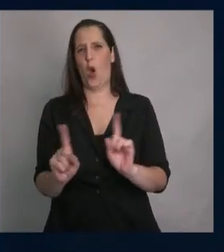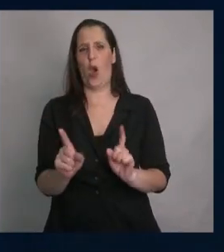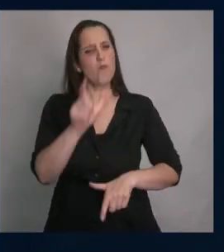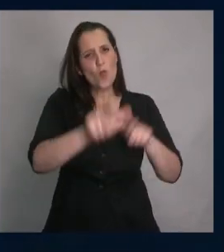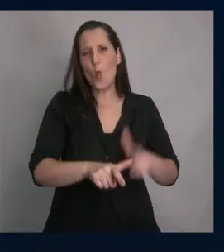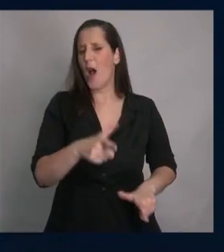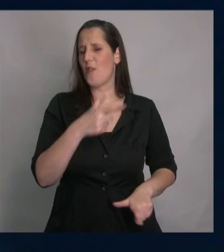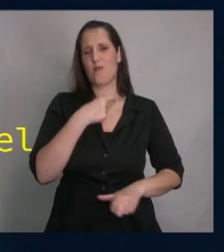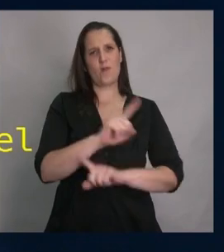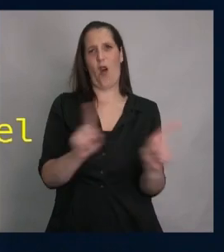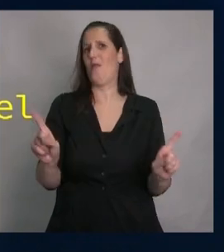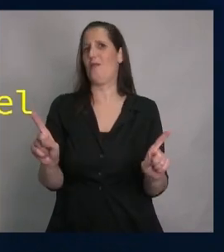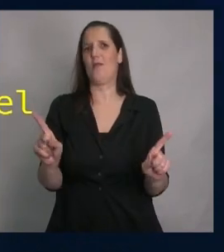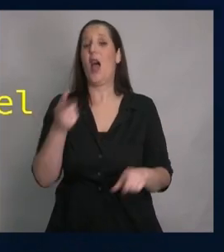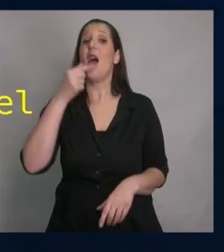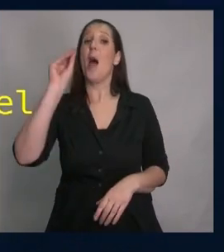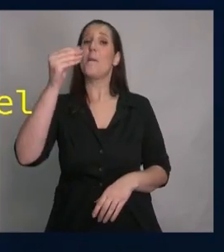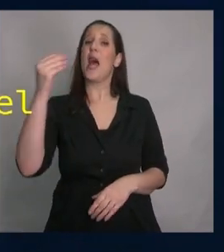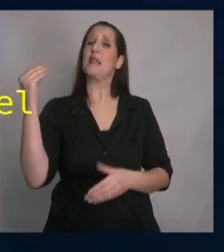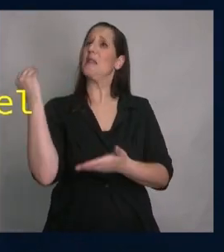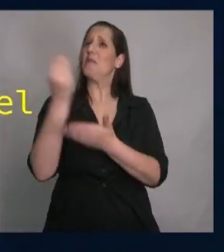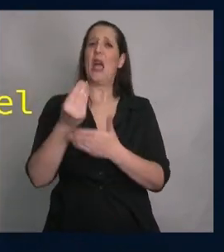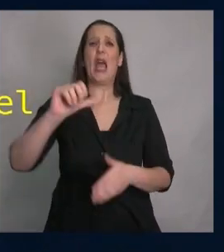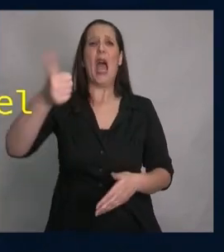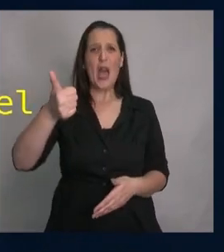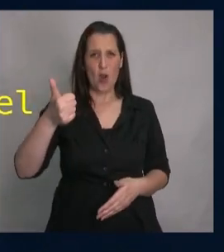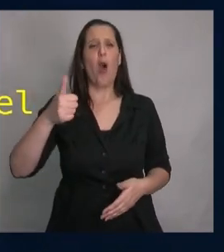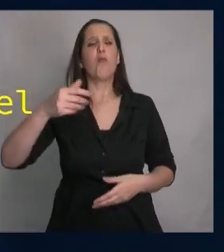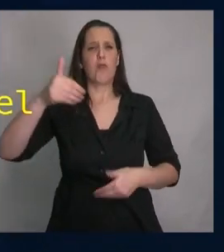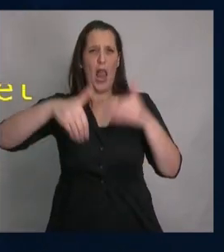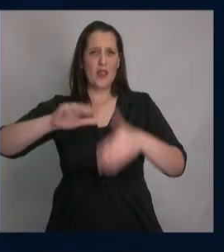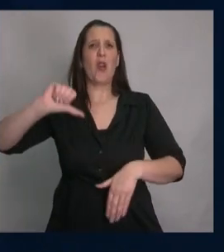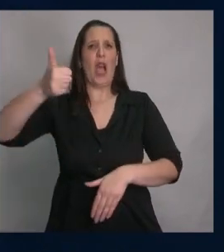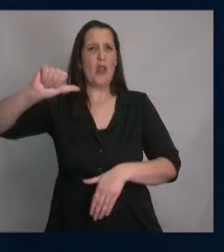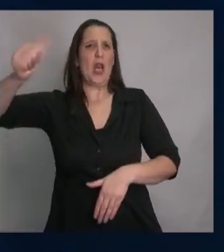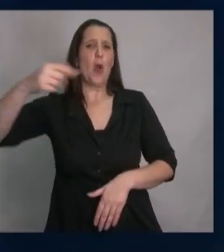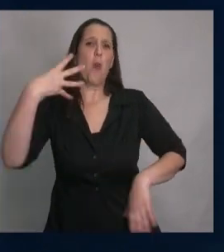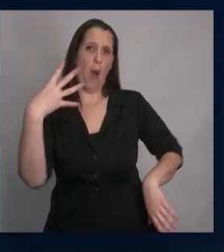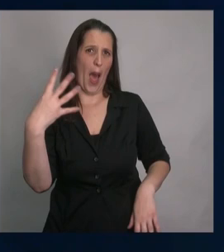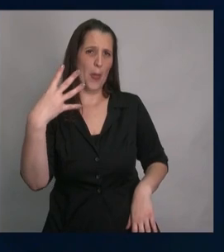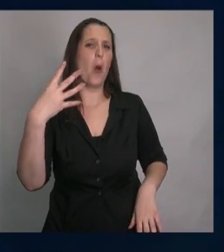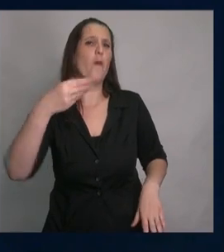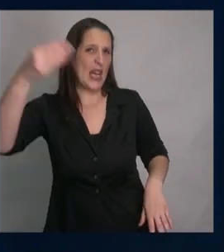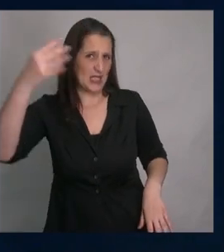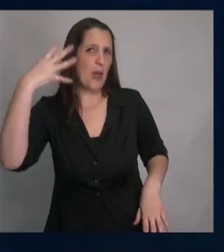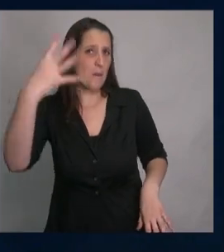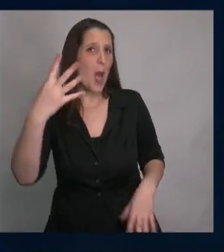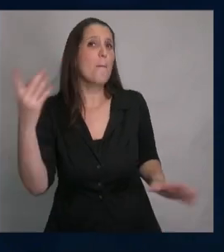cuatro veces, ellos no aceptaron el que se